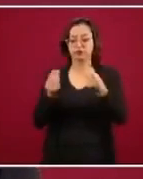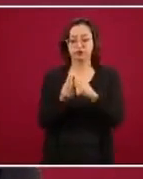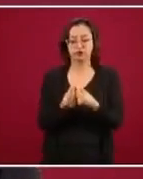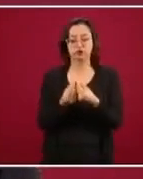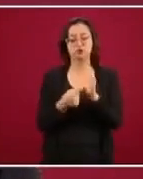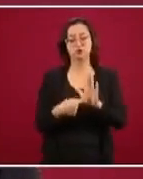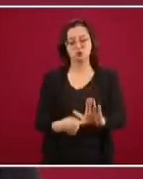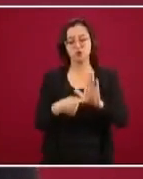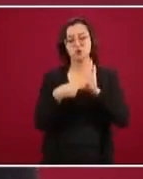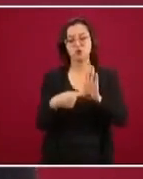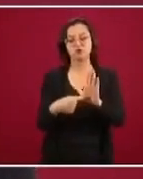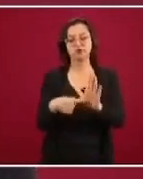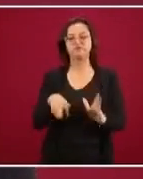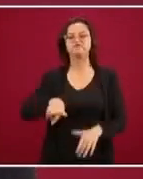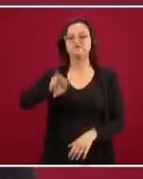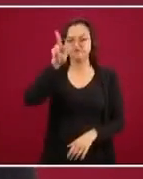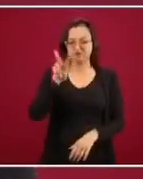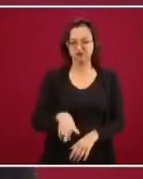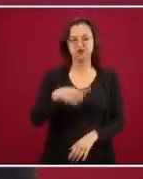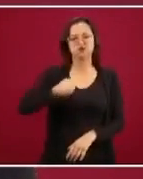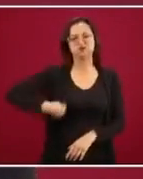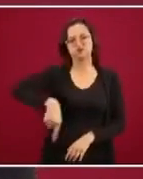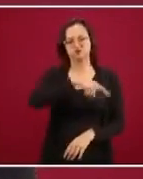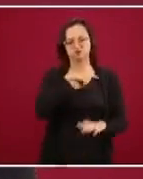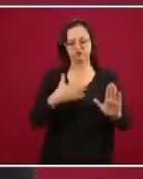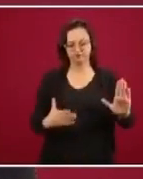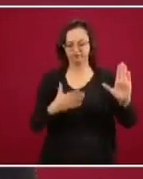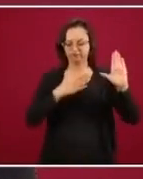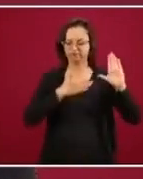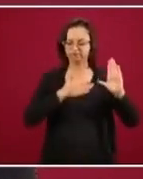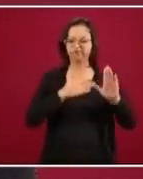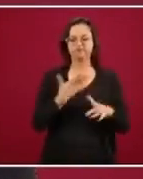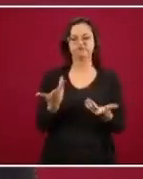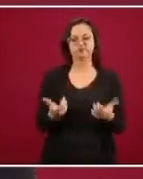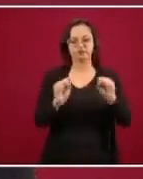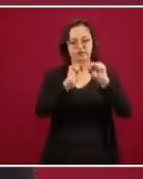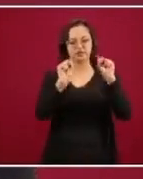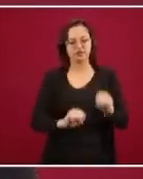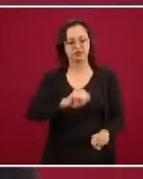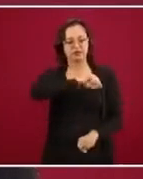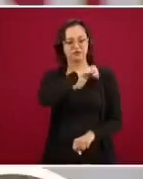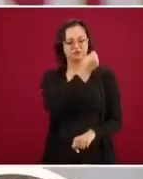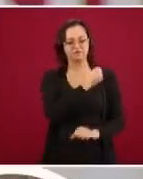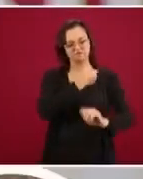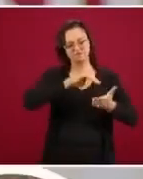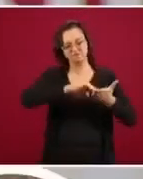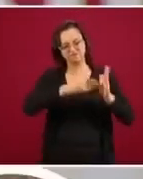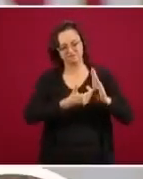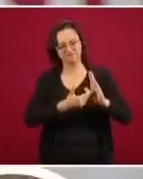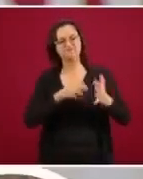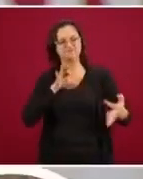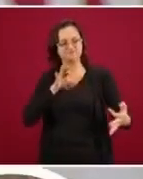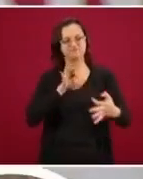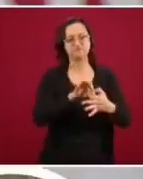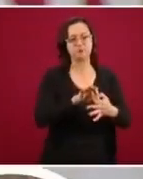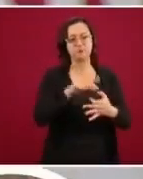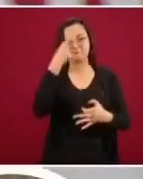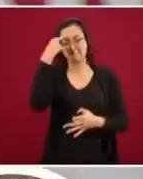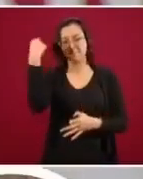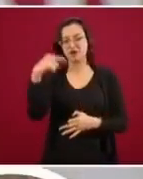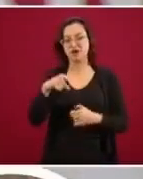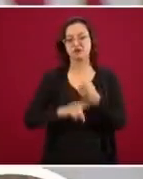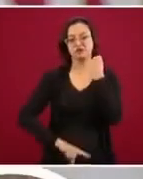muestra patente de nuestra convicción por sumarnos a la estrategia del sistema de salud para contener y mitigar los estragos